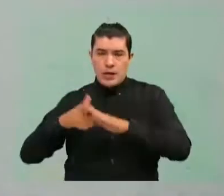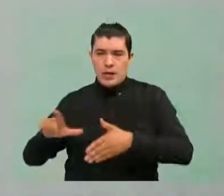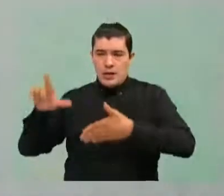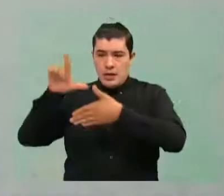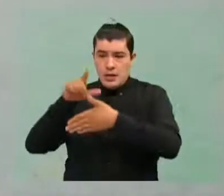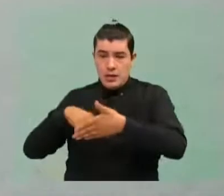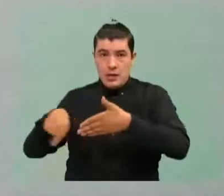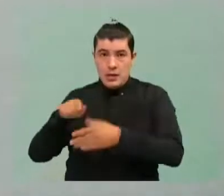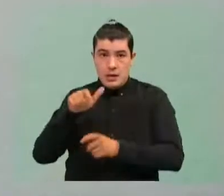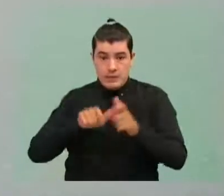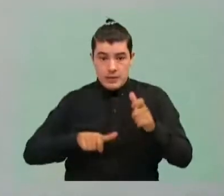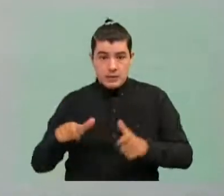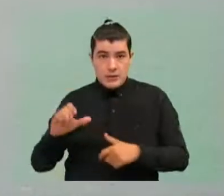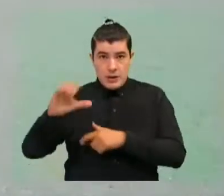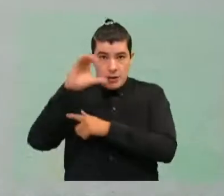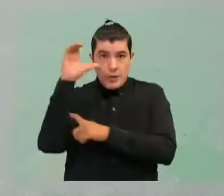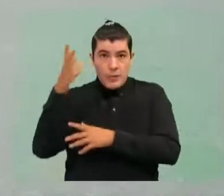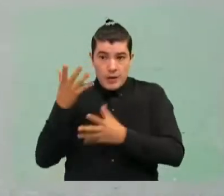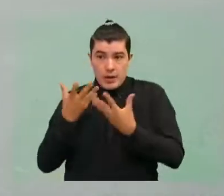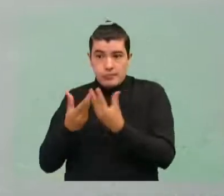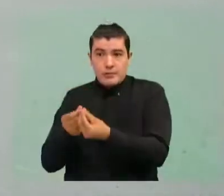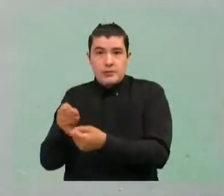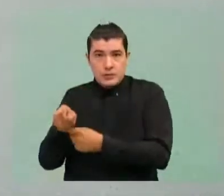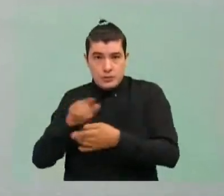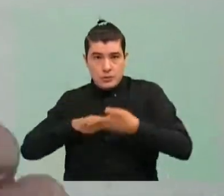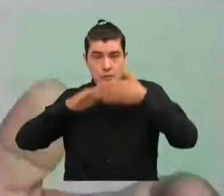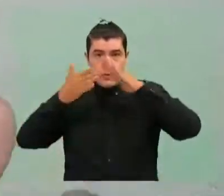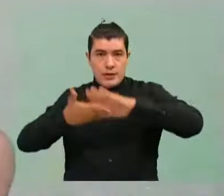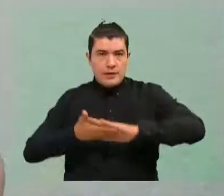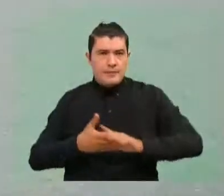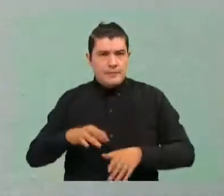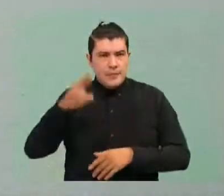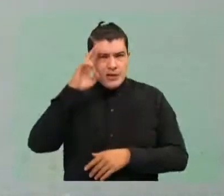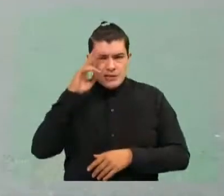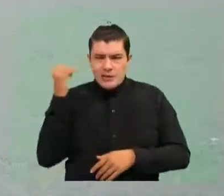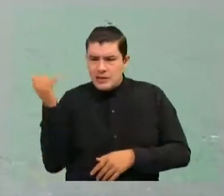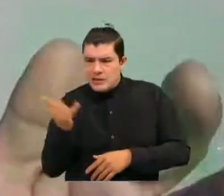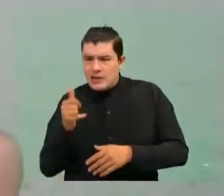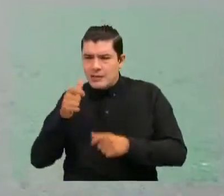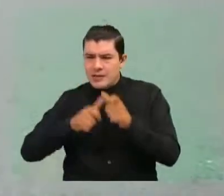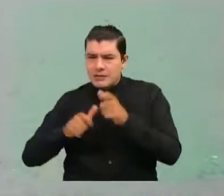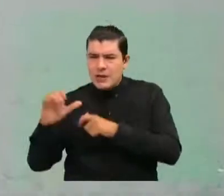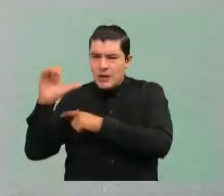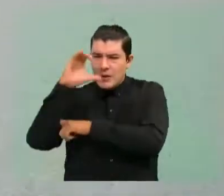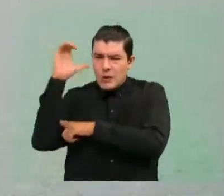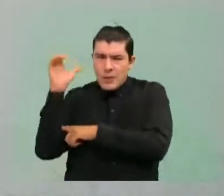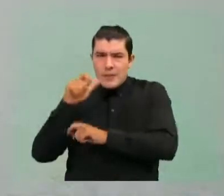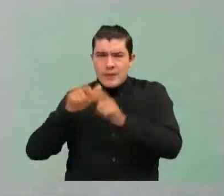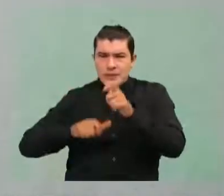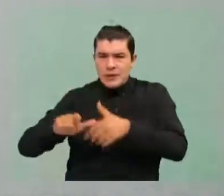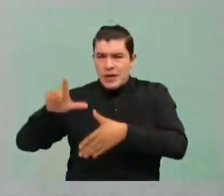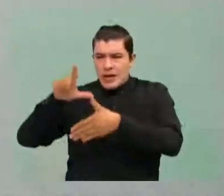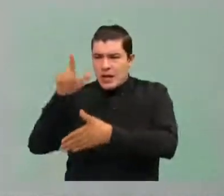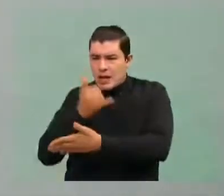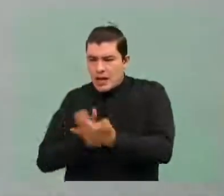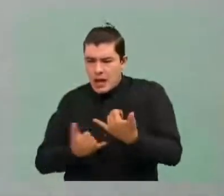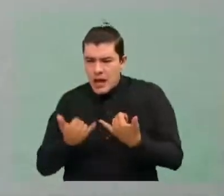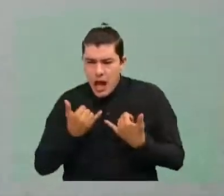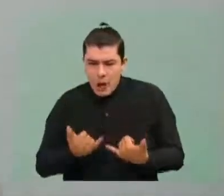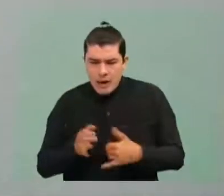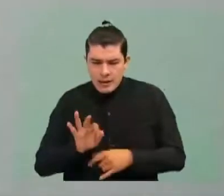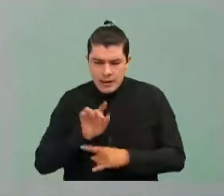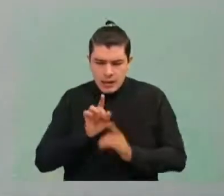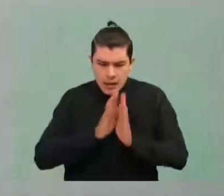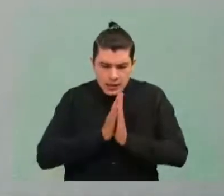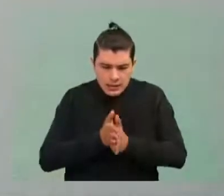hacen un gran aporte dentro de esta población. Pero ¿qué hacen los colombianos? ¿Qué hacen los latinoamericanos en estas